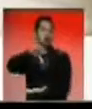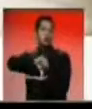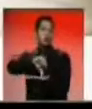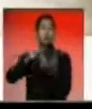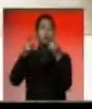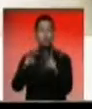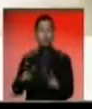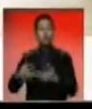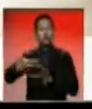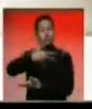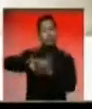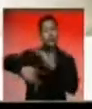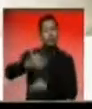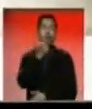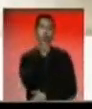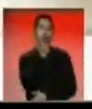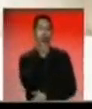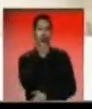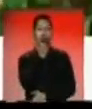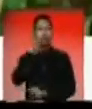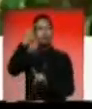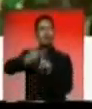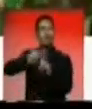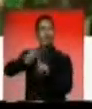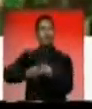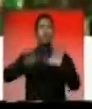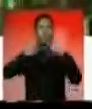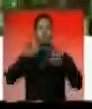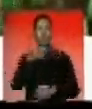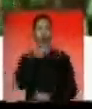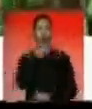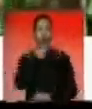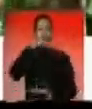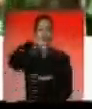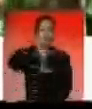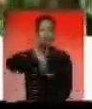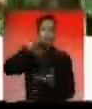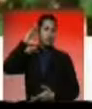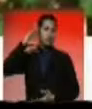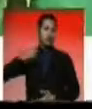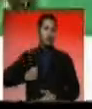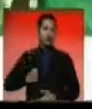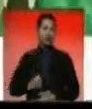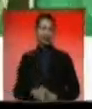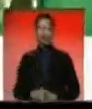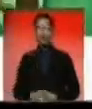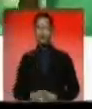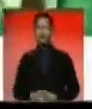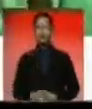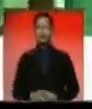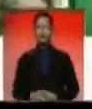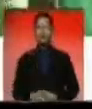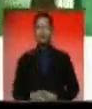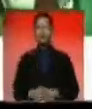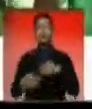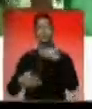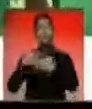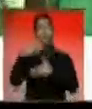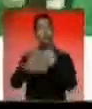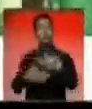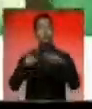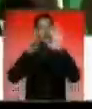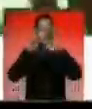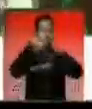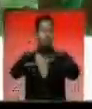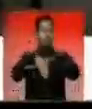almuerzo popular en el tradicional mercado 10 de agosto, ubicado en pleno centro de la capital Azuaya. Mientras que cerca de las